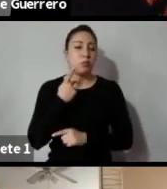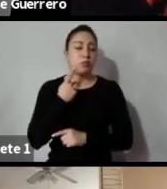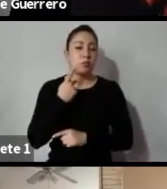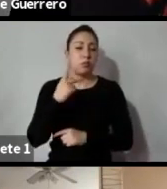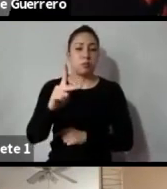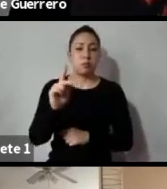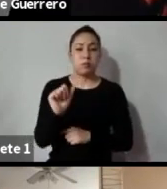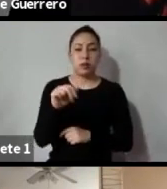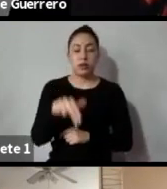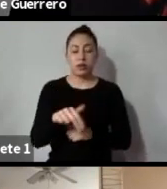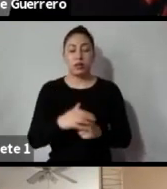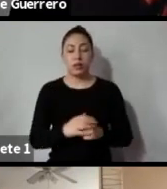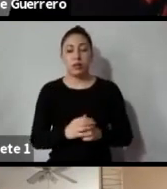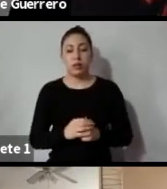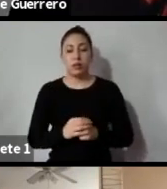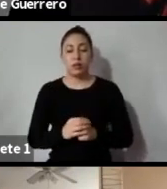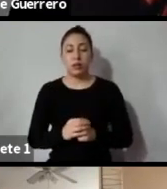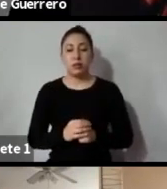del PAN.